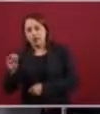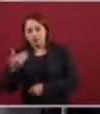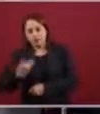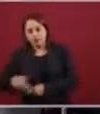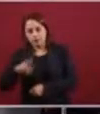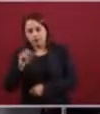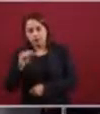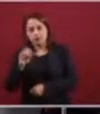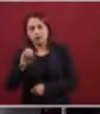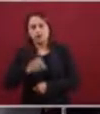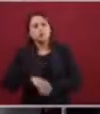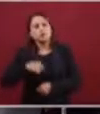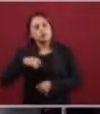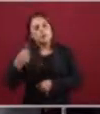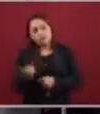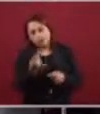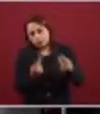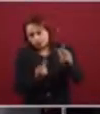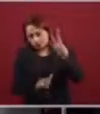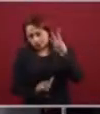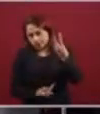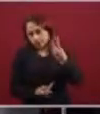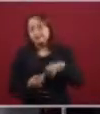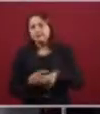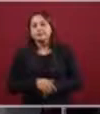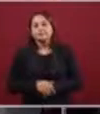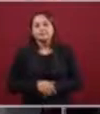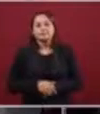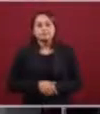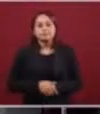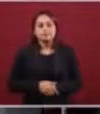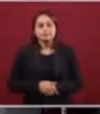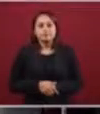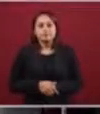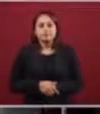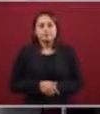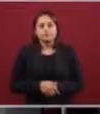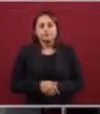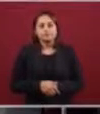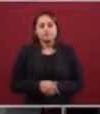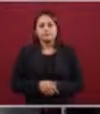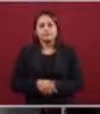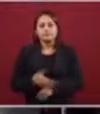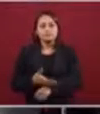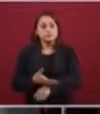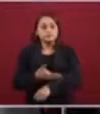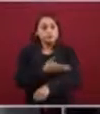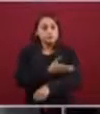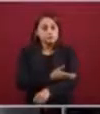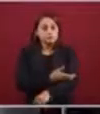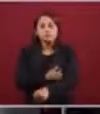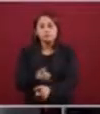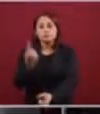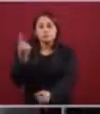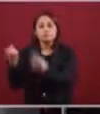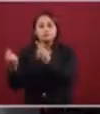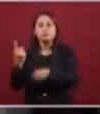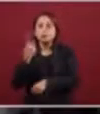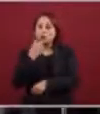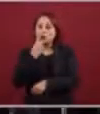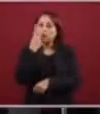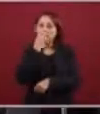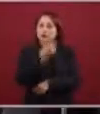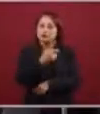hacerte 3 cuestionamientos, si me lo permites. Bueno, poco a poco. También los compañeros refieren entre las violaciones a